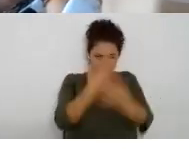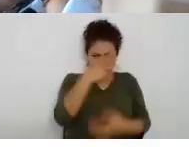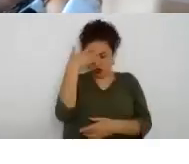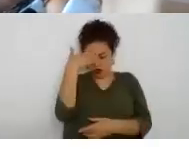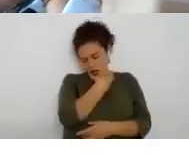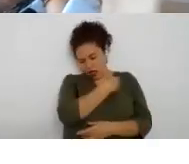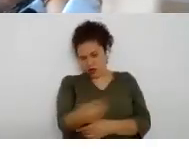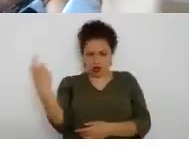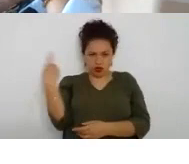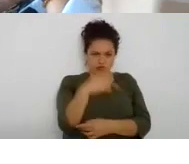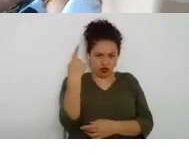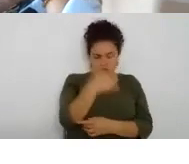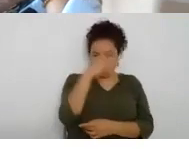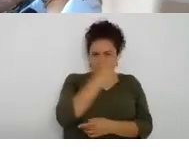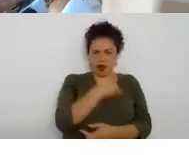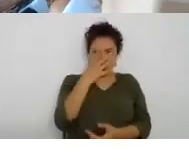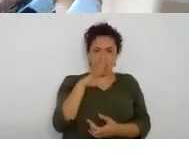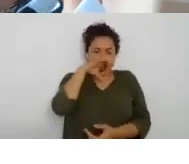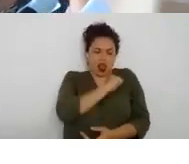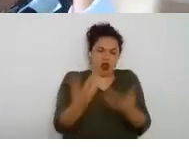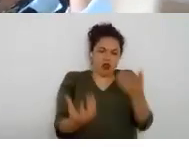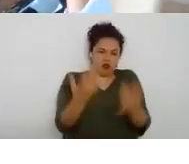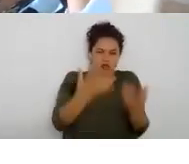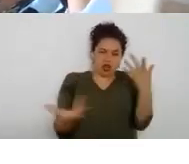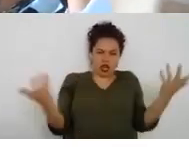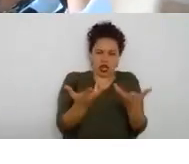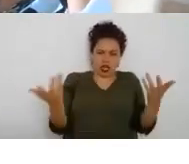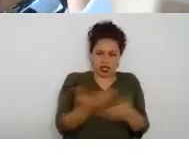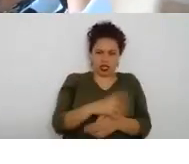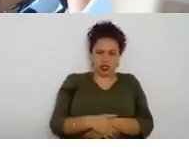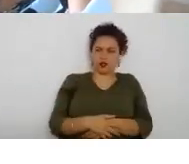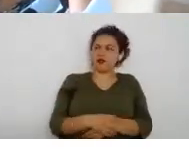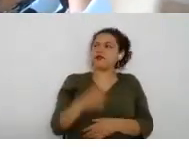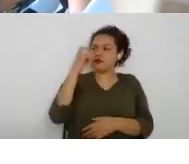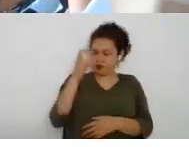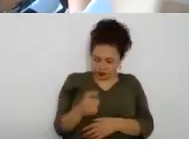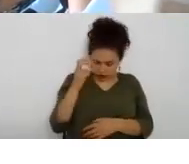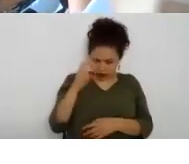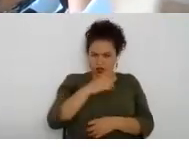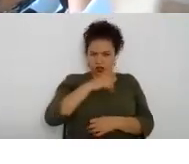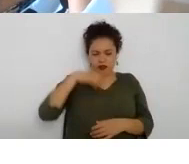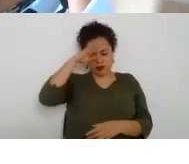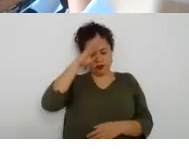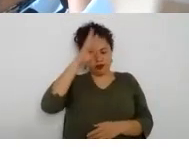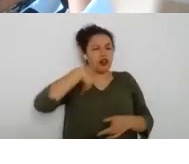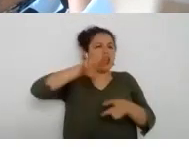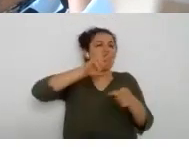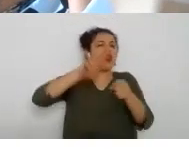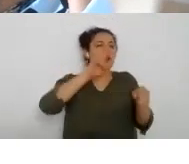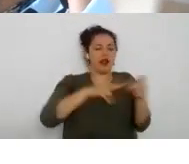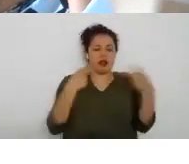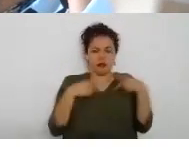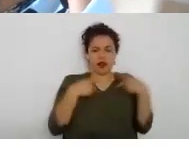capacidad de generar calor, ¿no? Exactamente, tenemos que considerar la naturaleza del agente